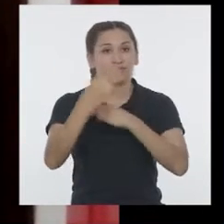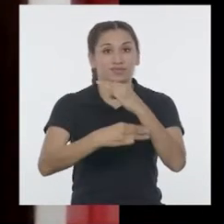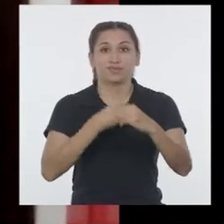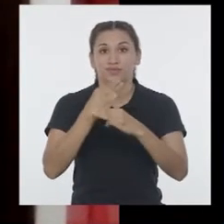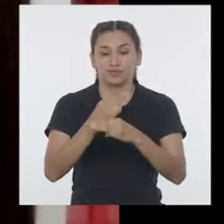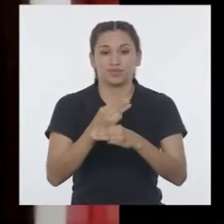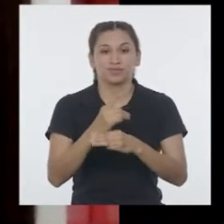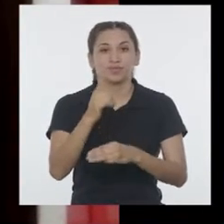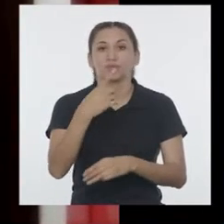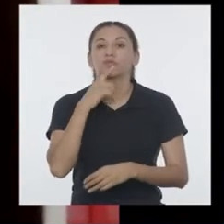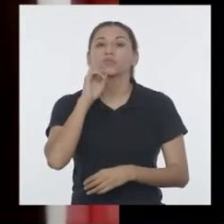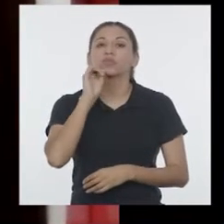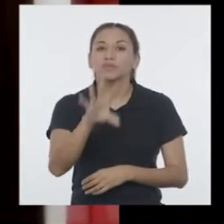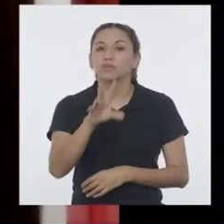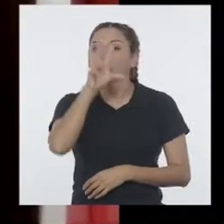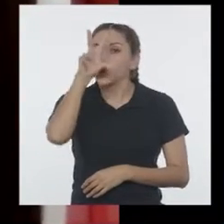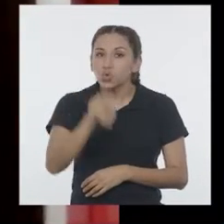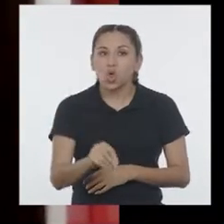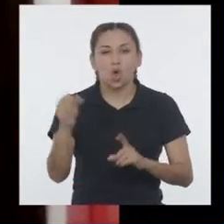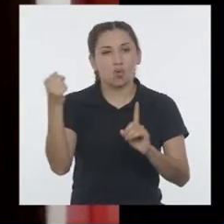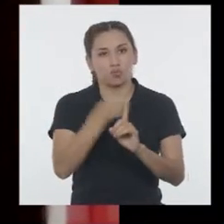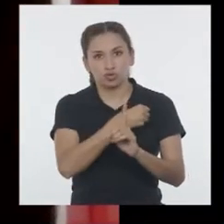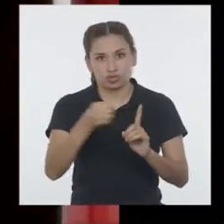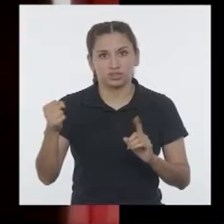mundo que le digan no a la violencia.